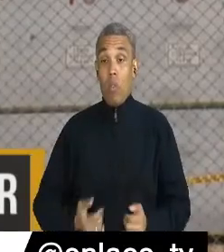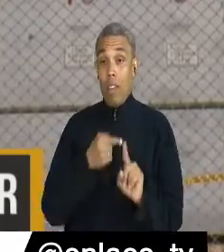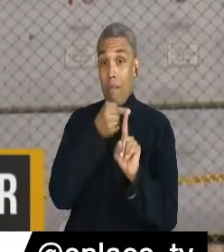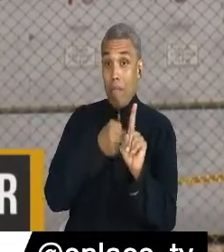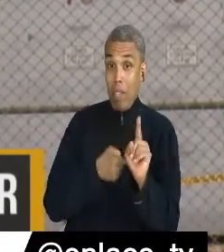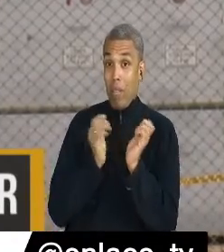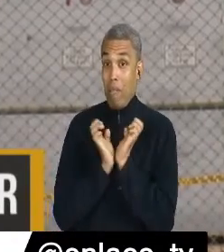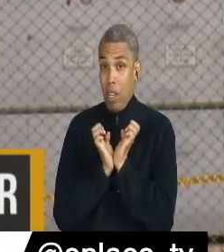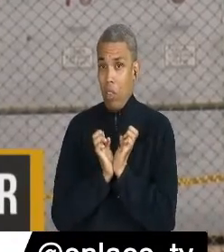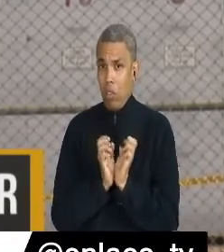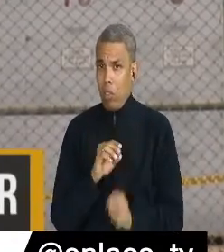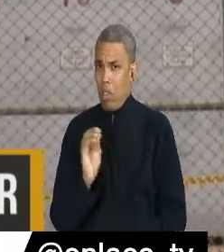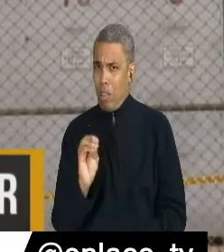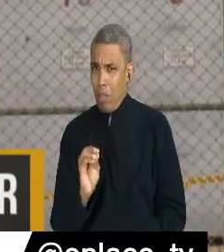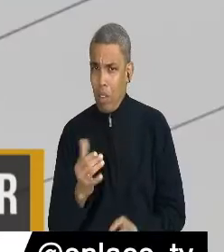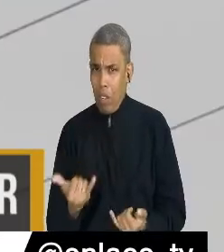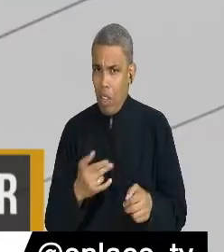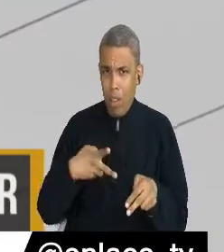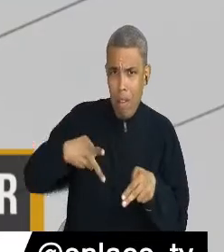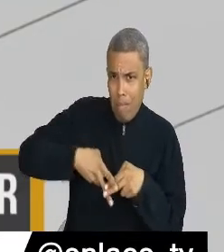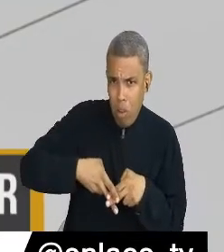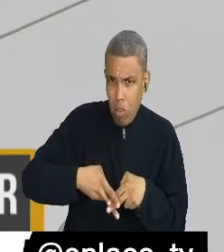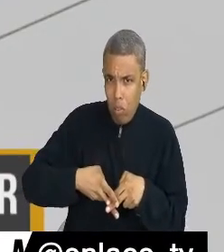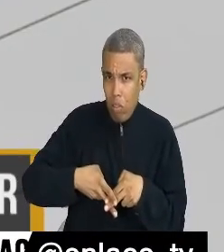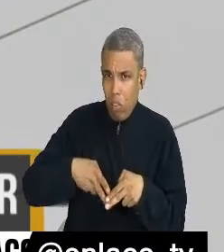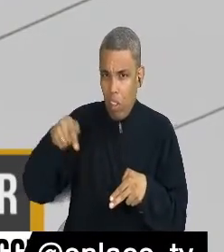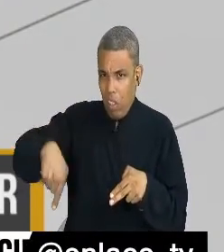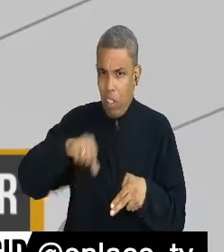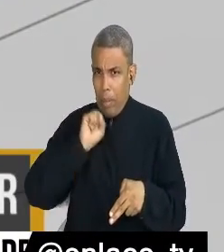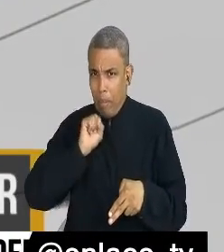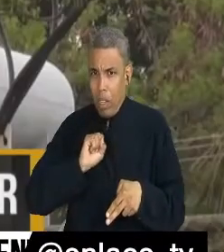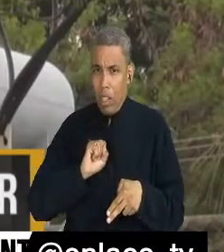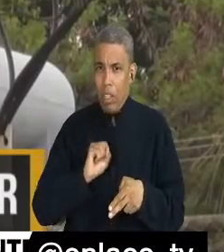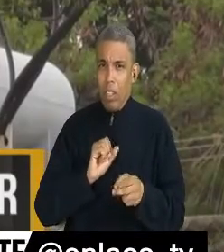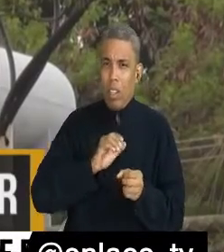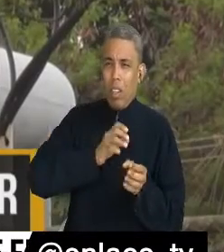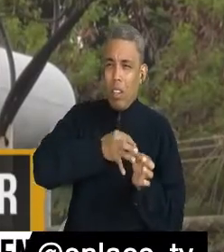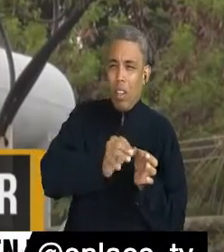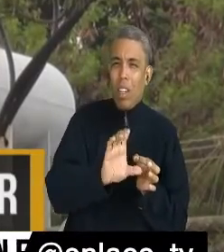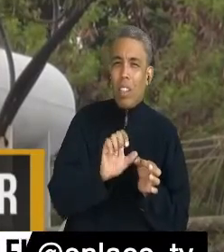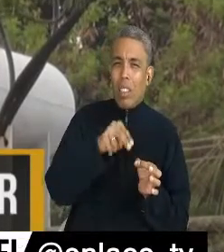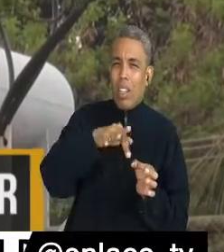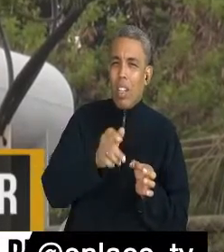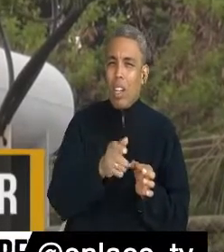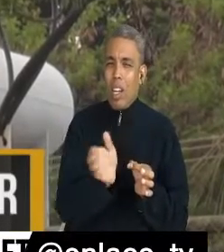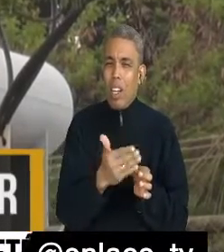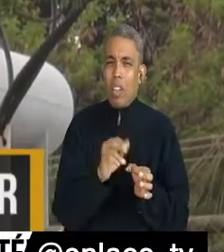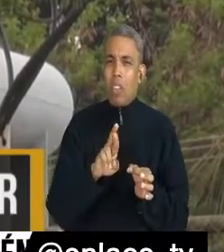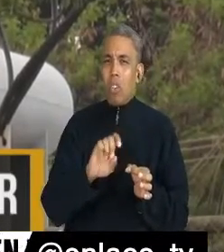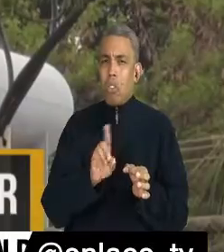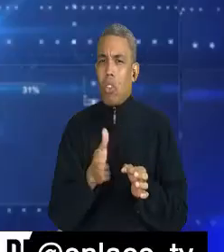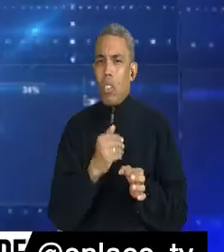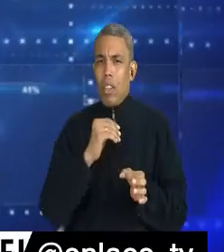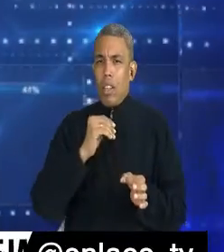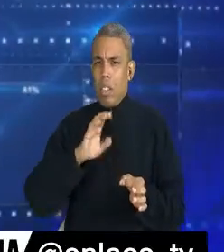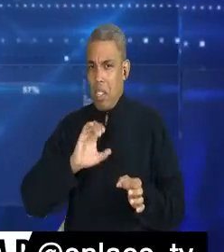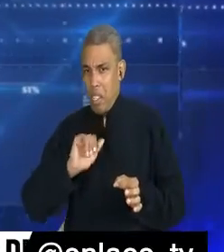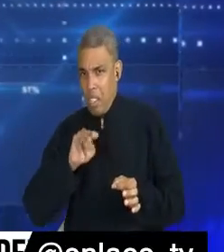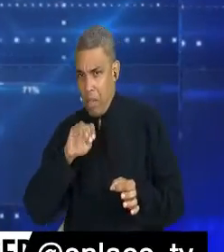será necesario hacer una suspensión programada del servicio de energía en los municipios de cantagallo san pablo- santa rosa y simití